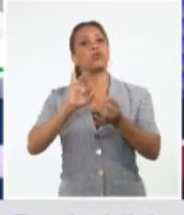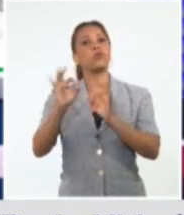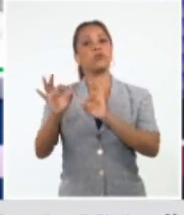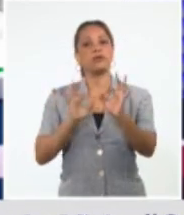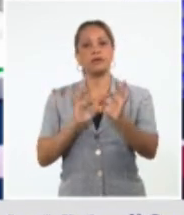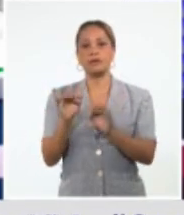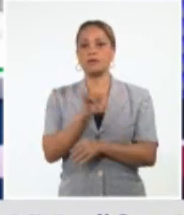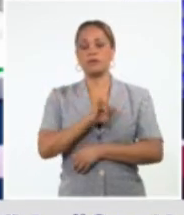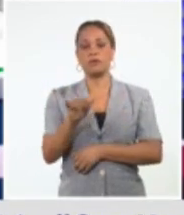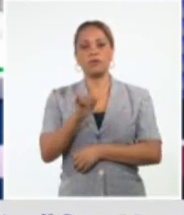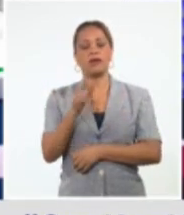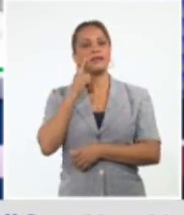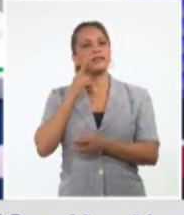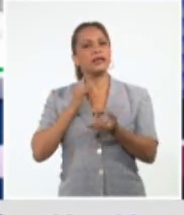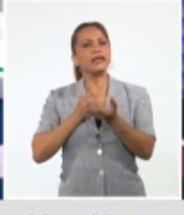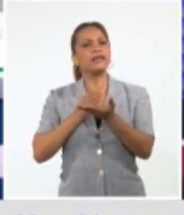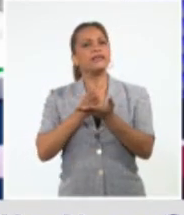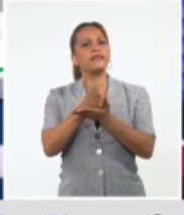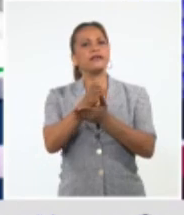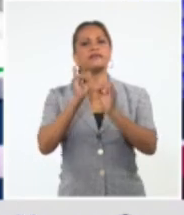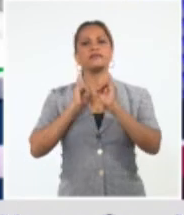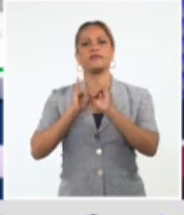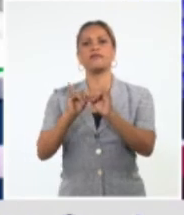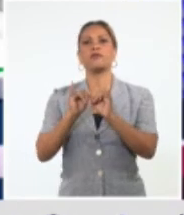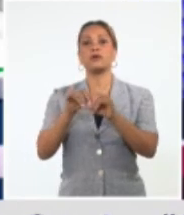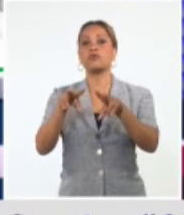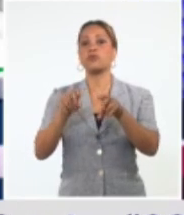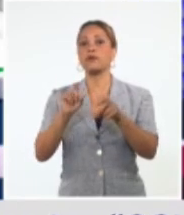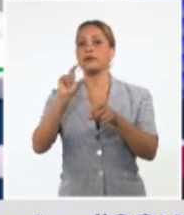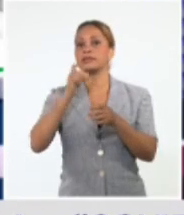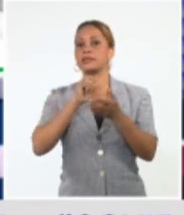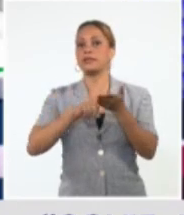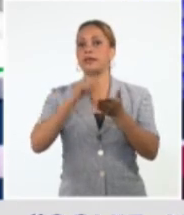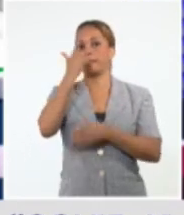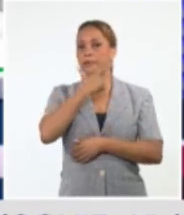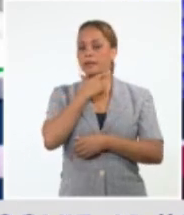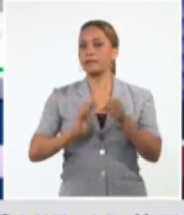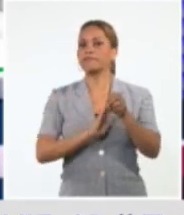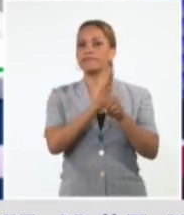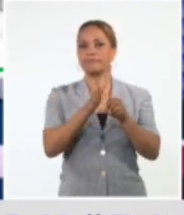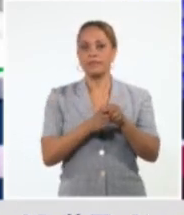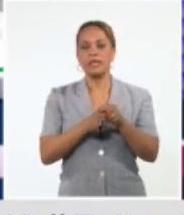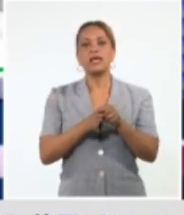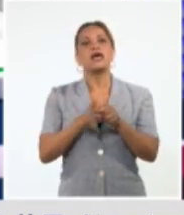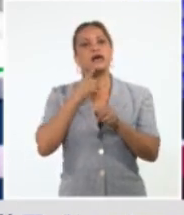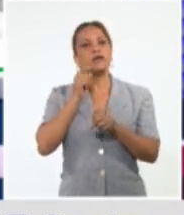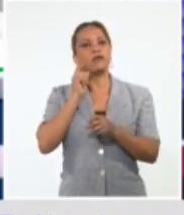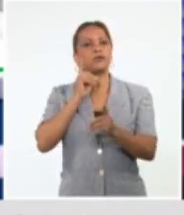a toda la información sobre esta nueva variante del coronavirus. Nosotros nos vemos el próximo